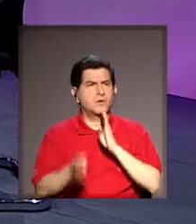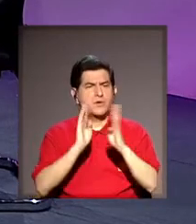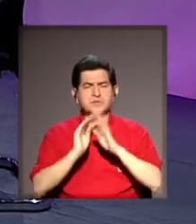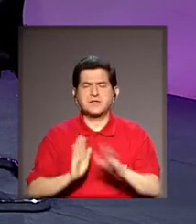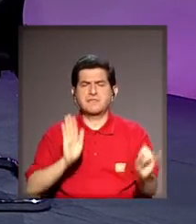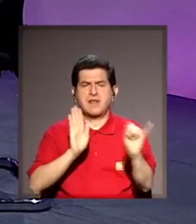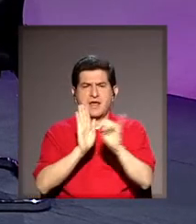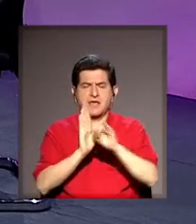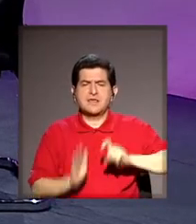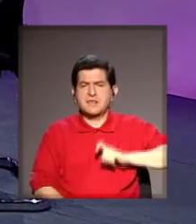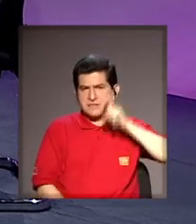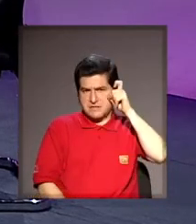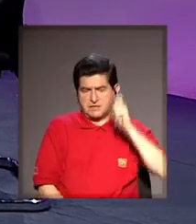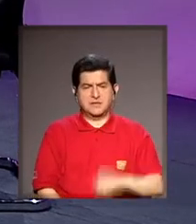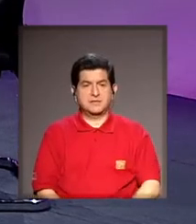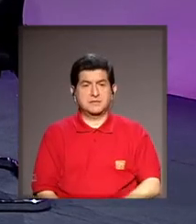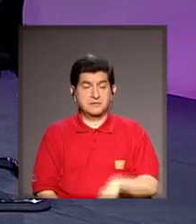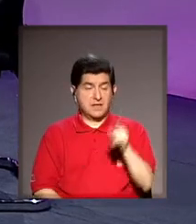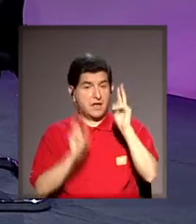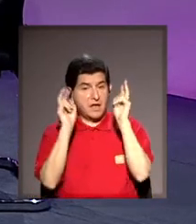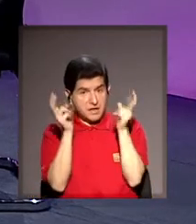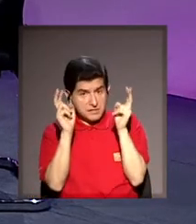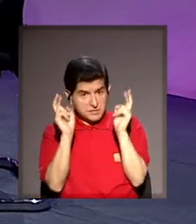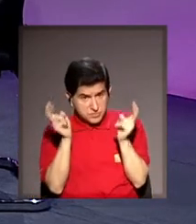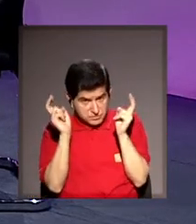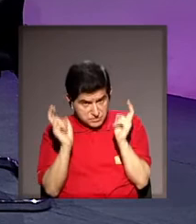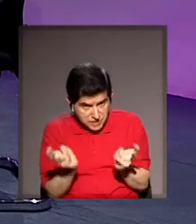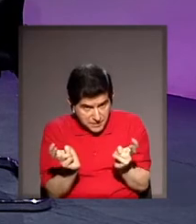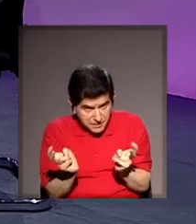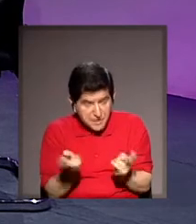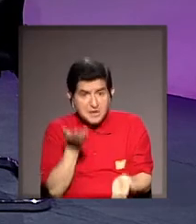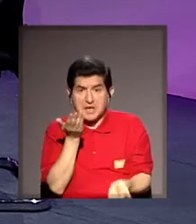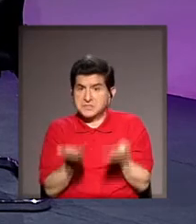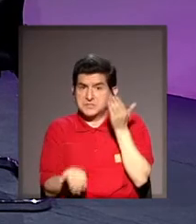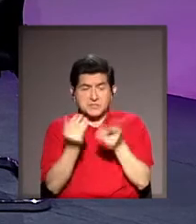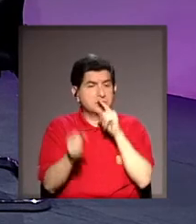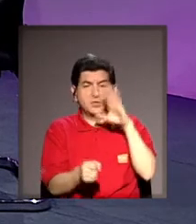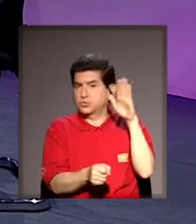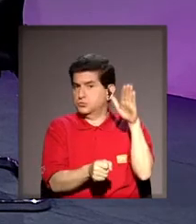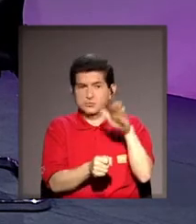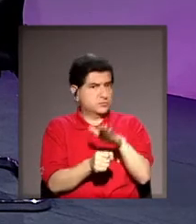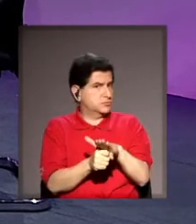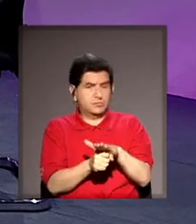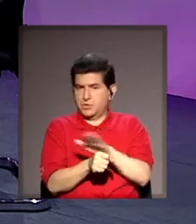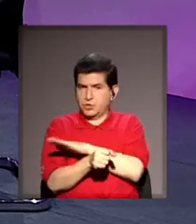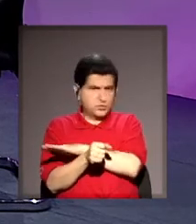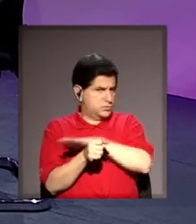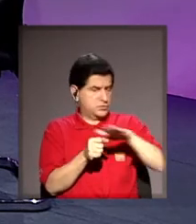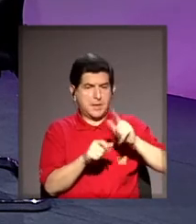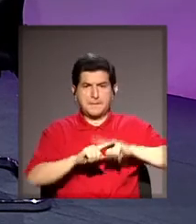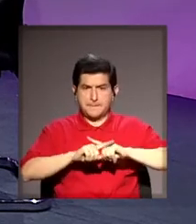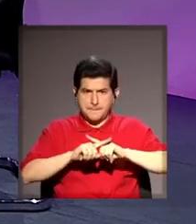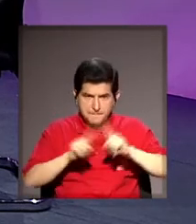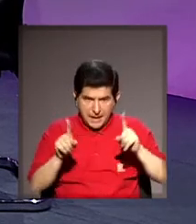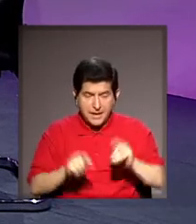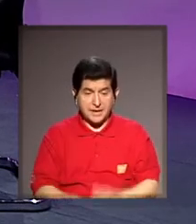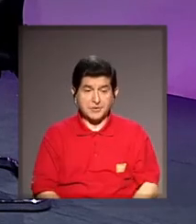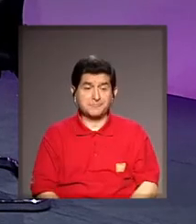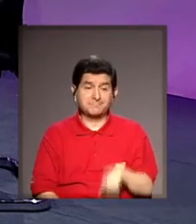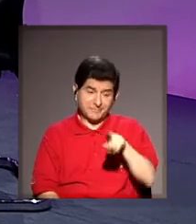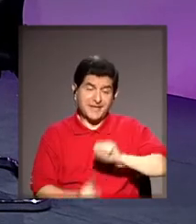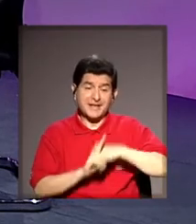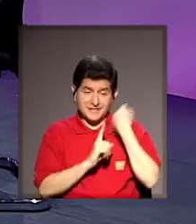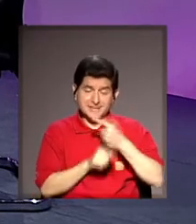de identidad de género verdad y que son temas que si bien no se han cumplido a cabalidad todavía porque esa es la